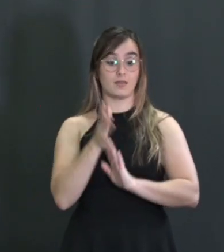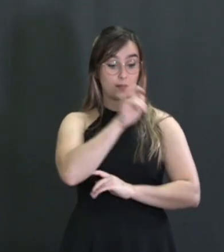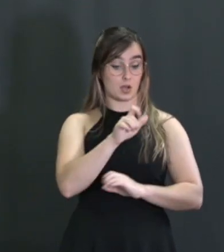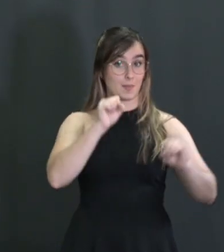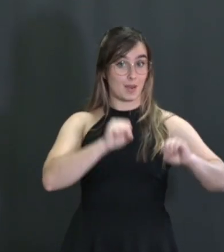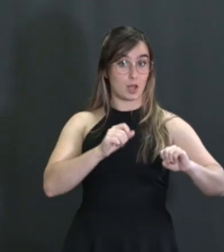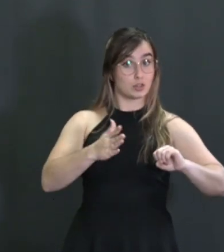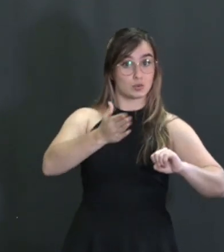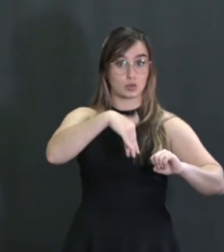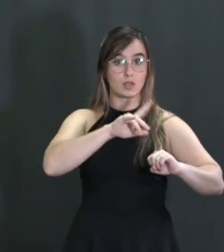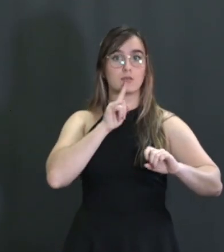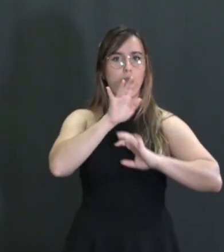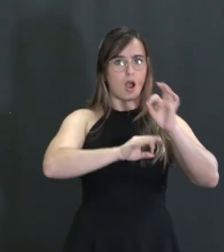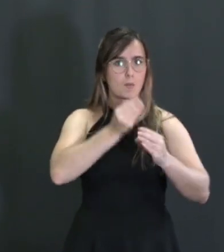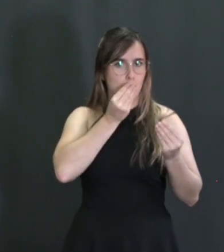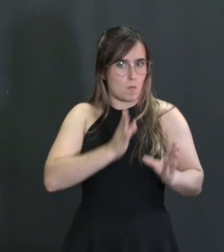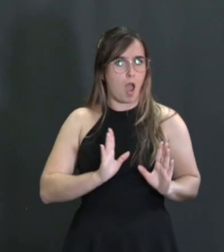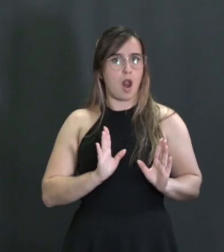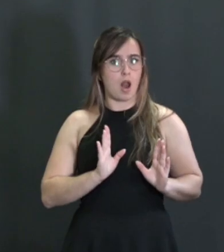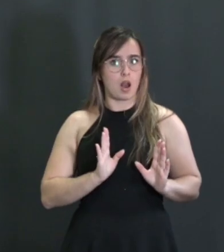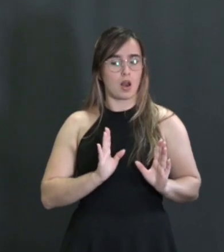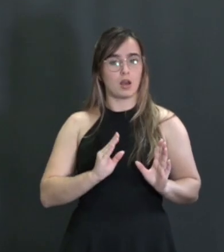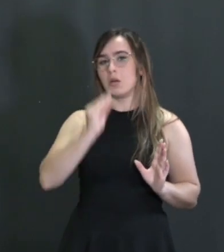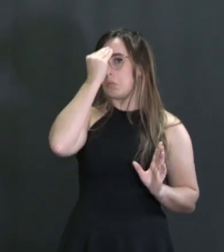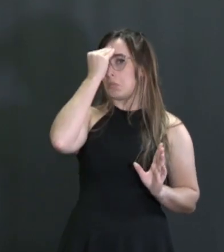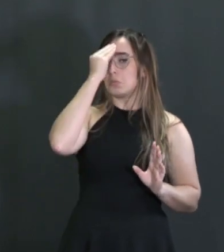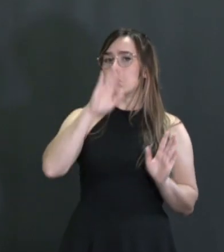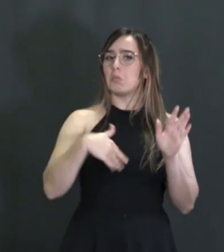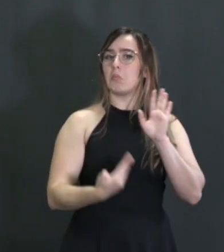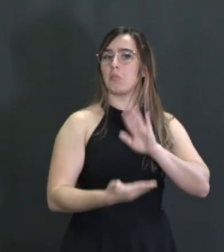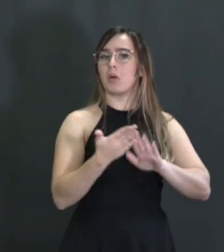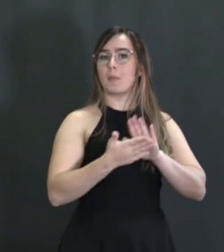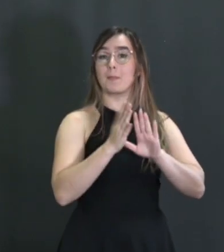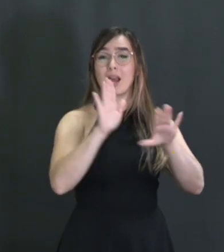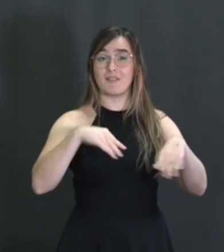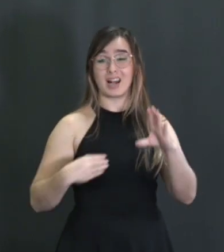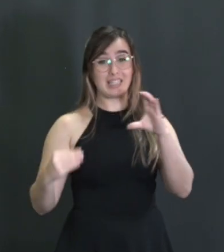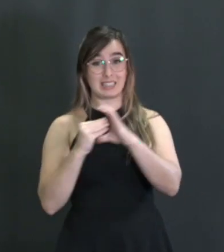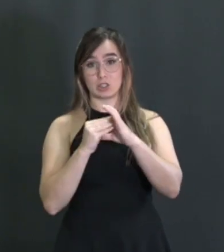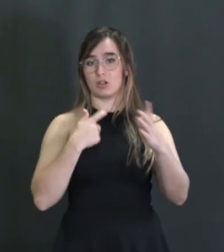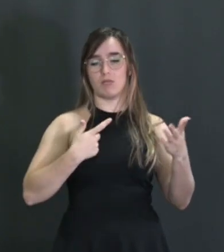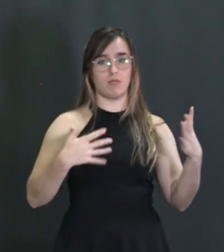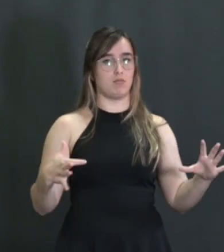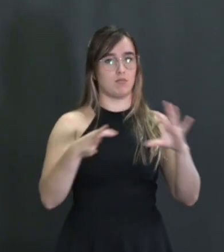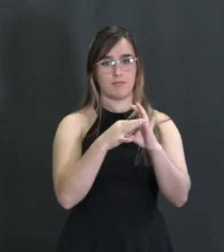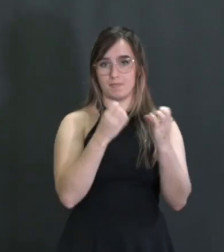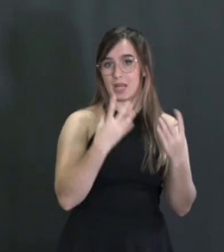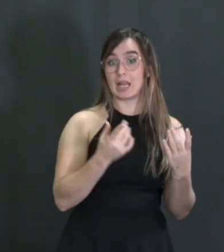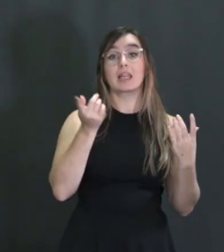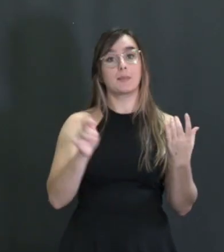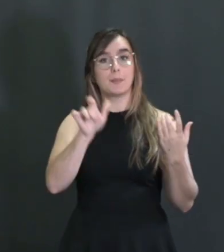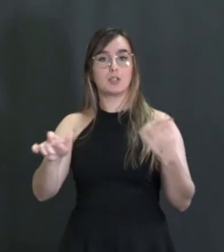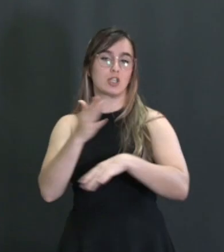se están organizando bien, y yo creo que van a tener un muy buen aliado en el inserso, como las personas con